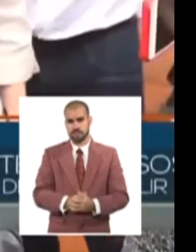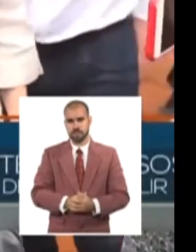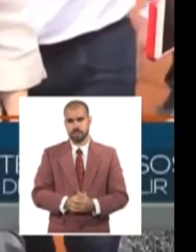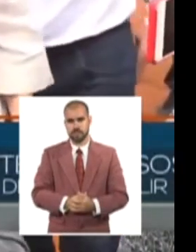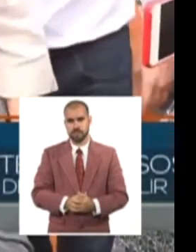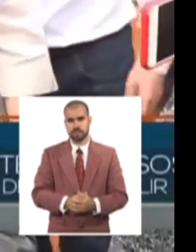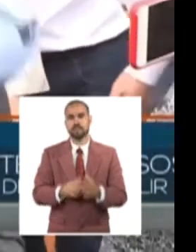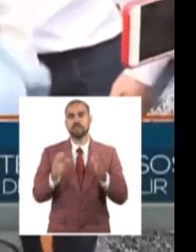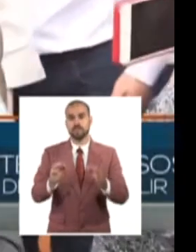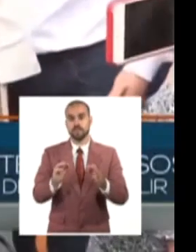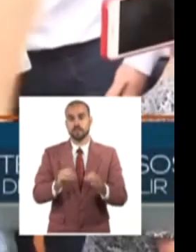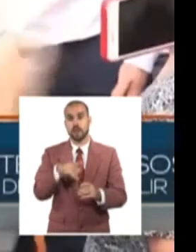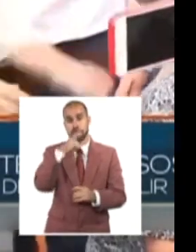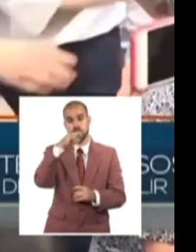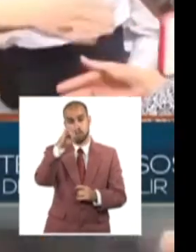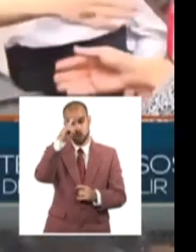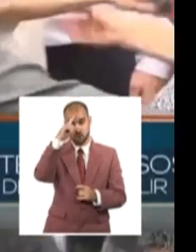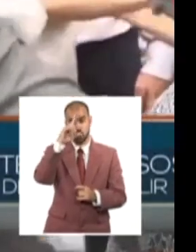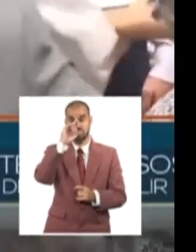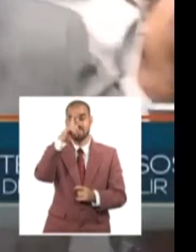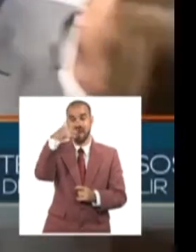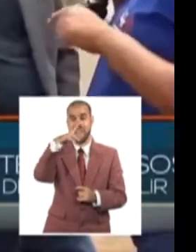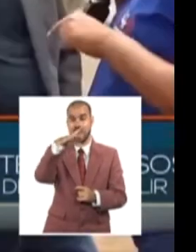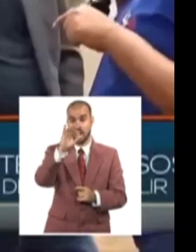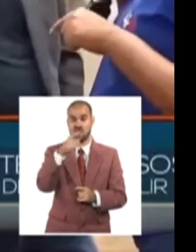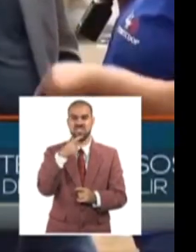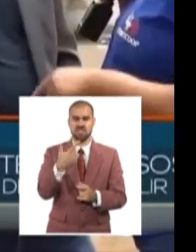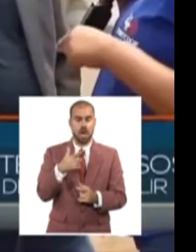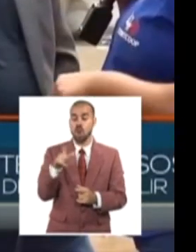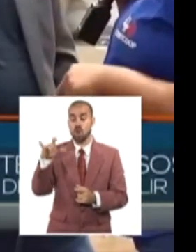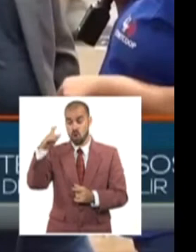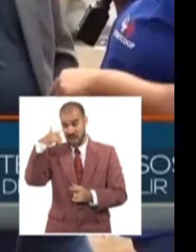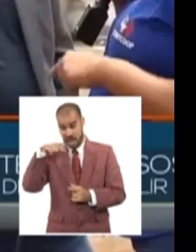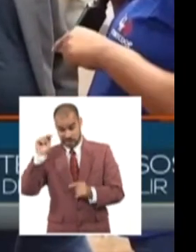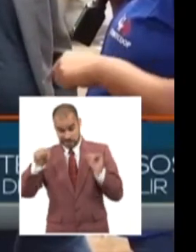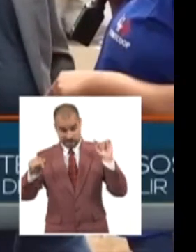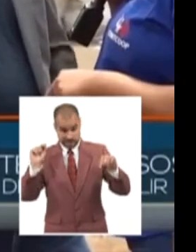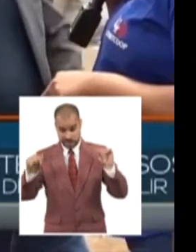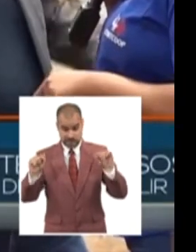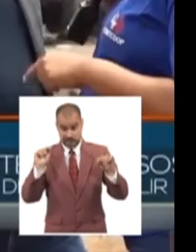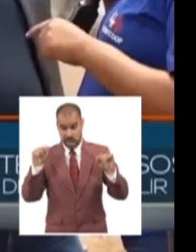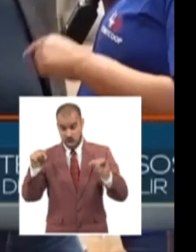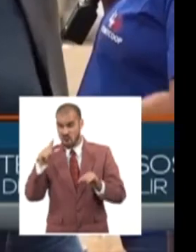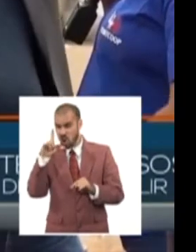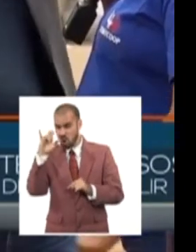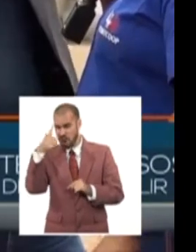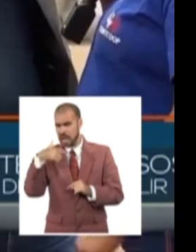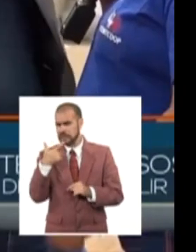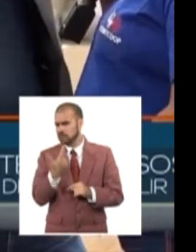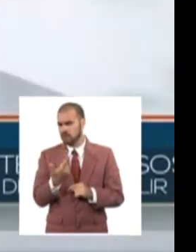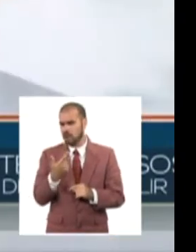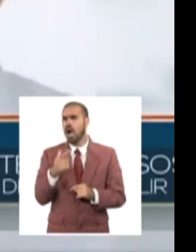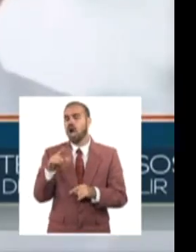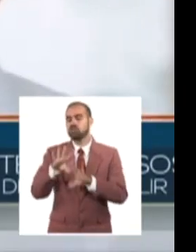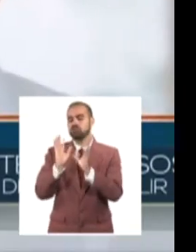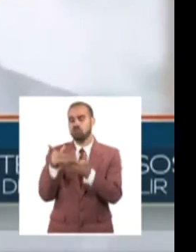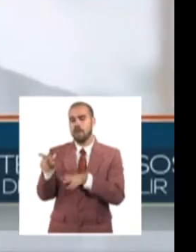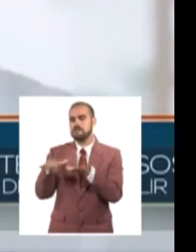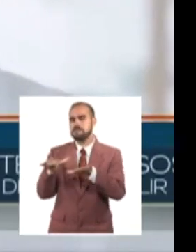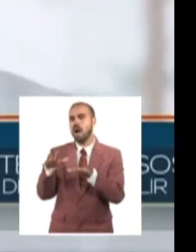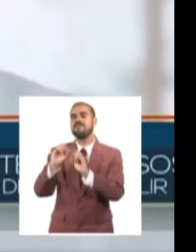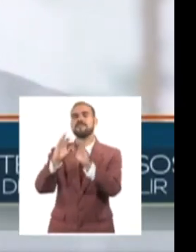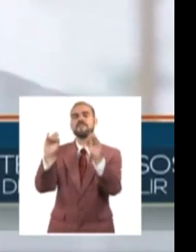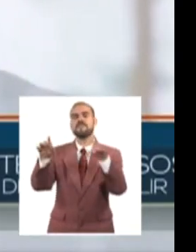carrera presidencial y favorito según las encuestas de lula también tiene en el aire piezas de propaganda partidistas y ha buscado